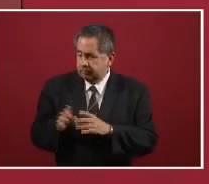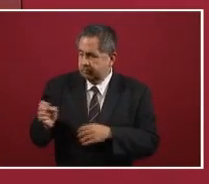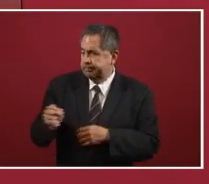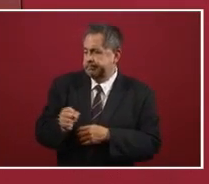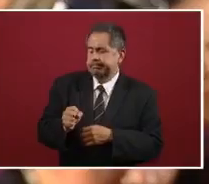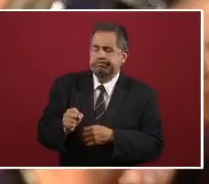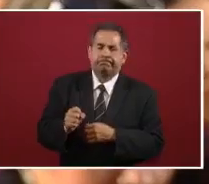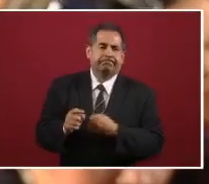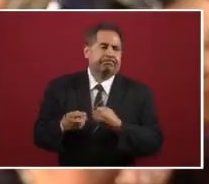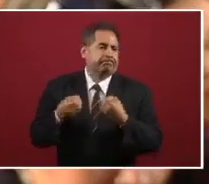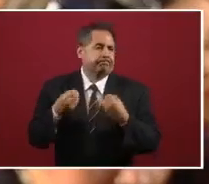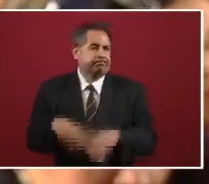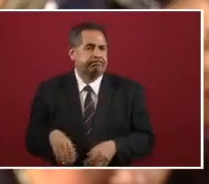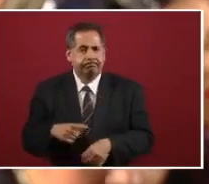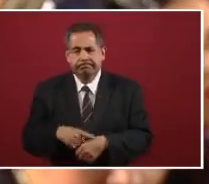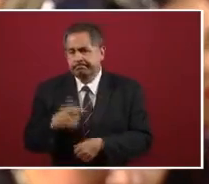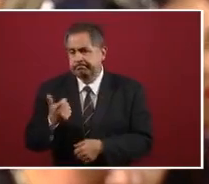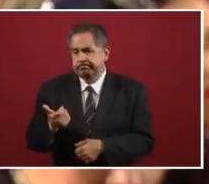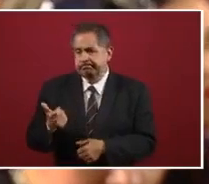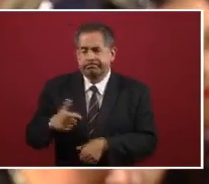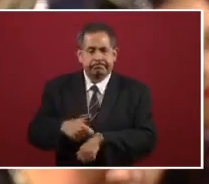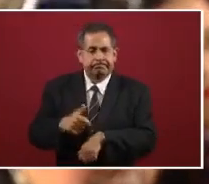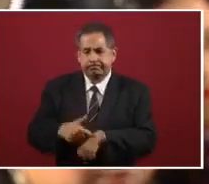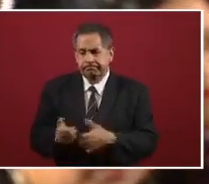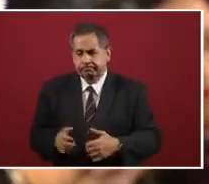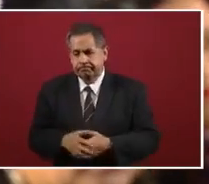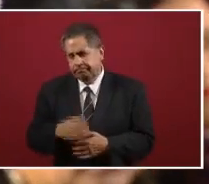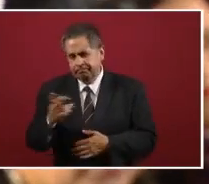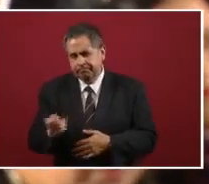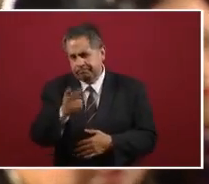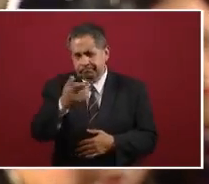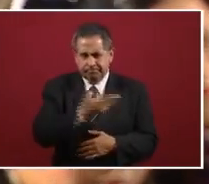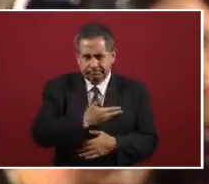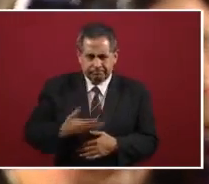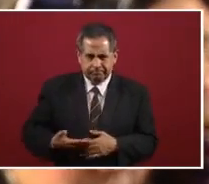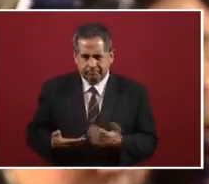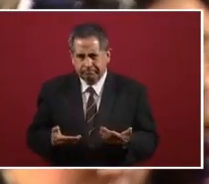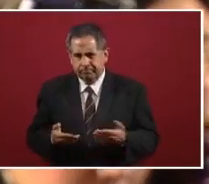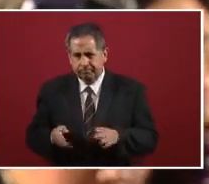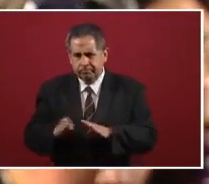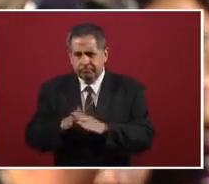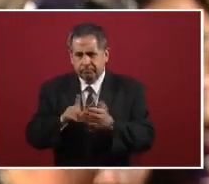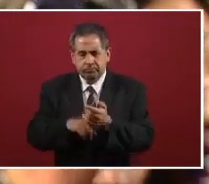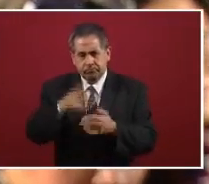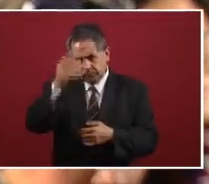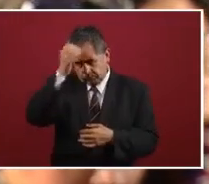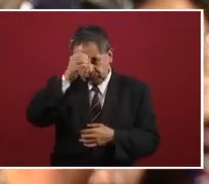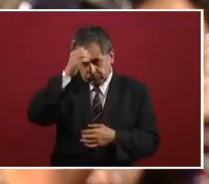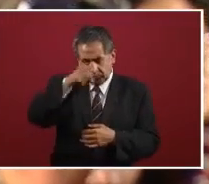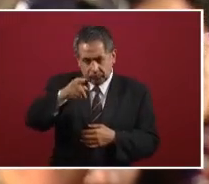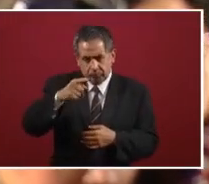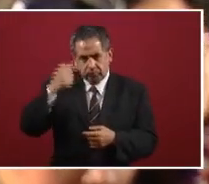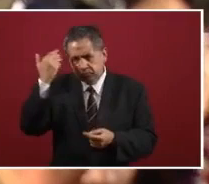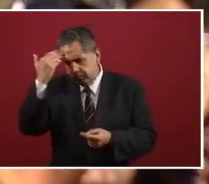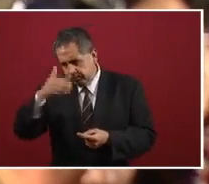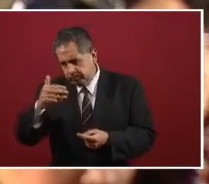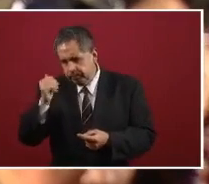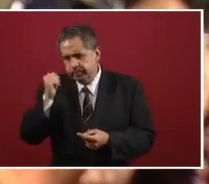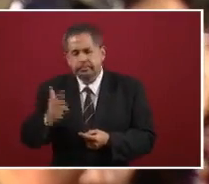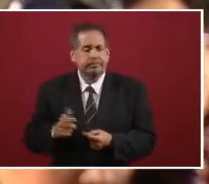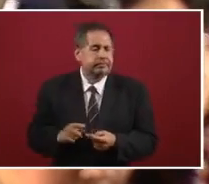también pérdidas económicas y de tiempo. Preguntarle, presidente, pues primero su opinión al respecto y saber